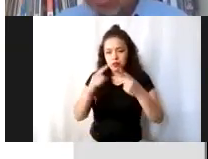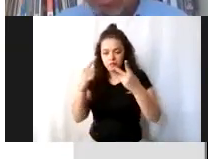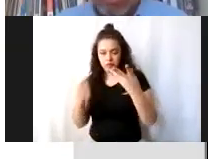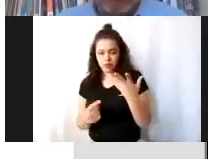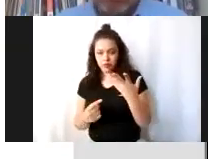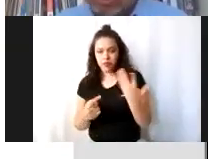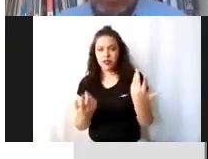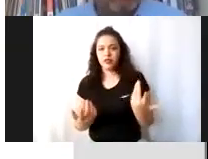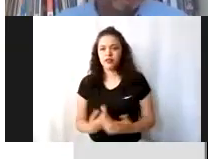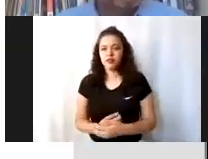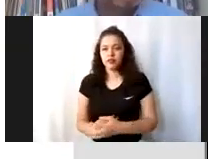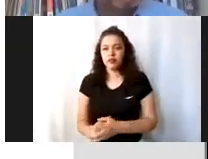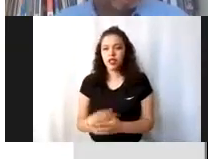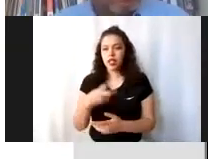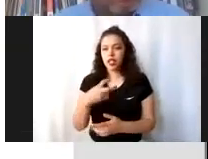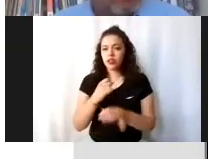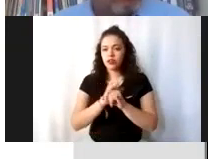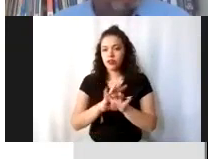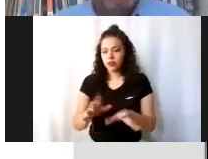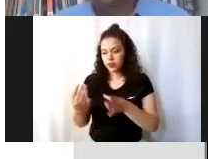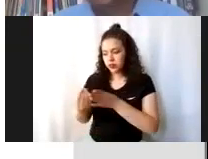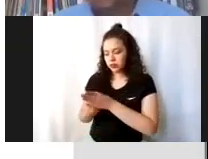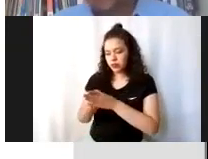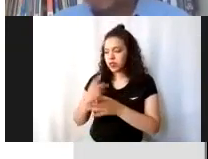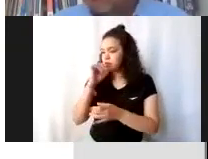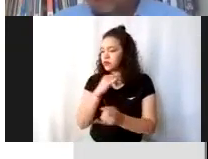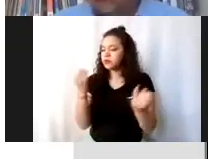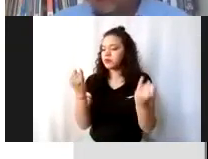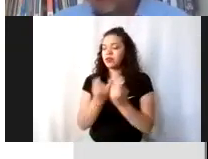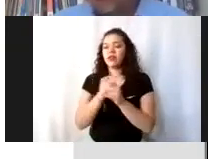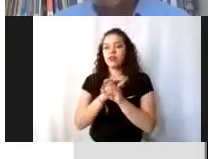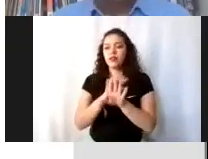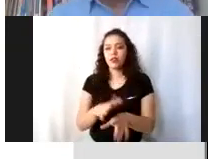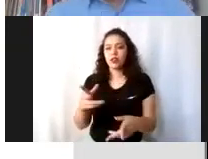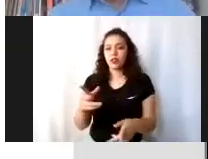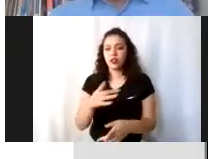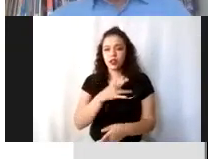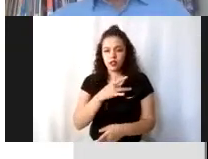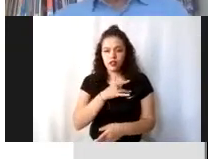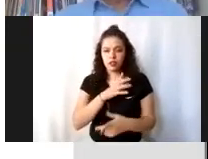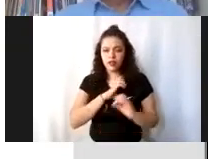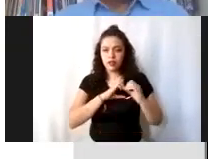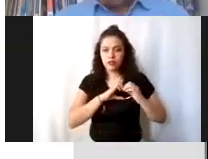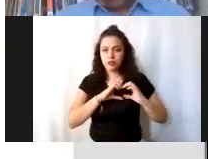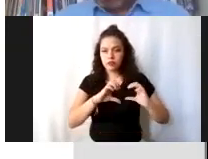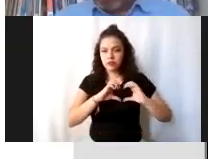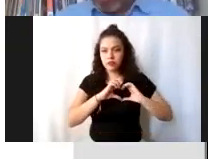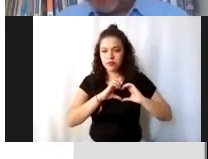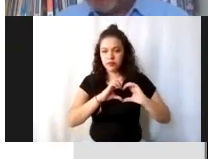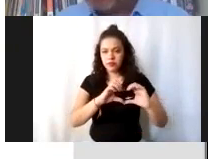Eso son datos personales. También, por ejemplo, un dato personal es el ritmo cardíaco. Si a mí me hacen un